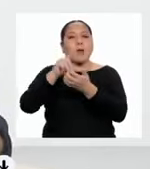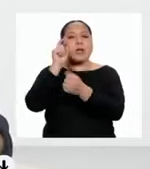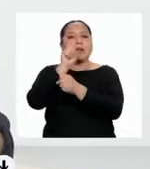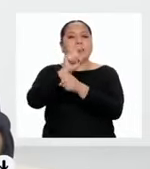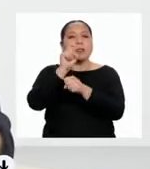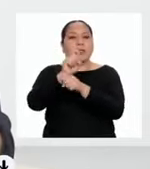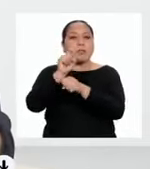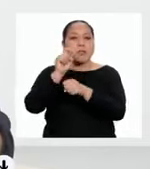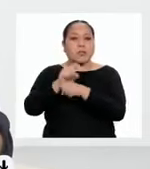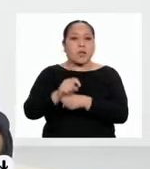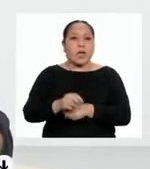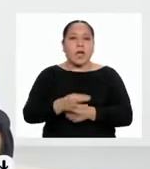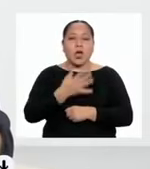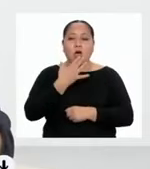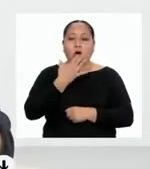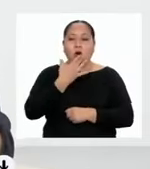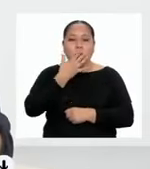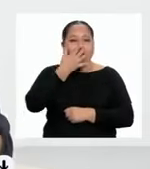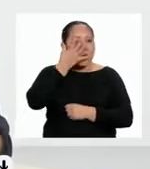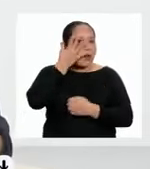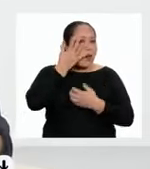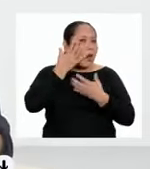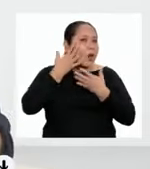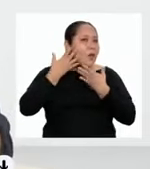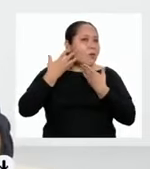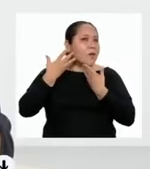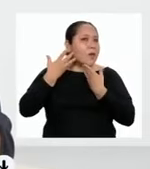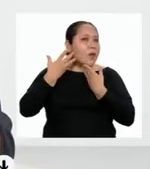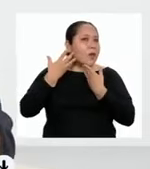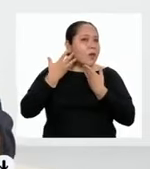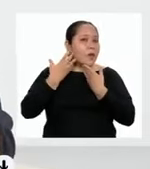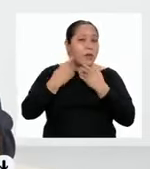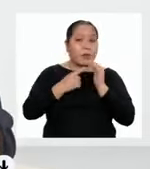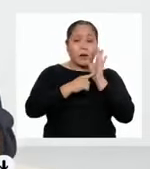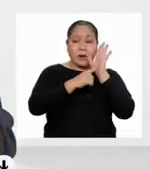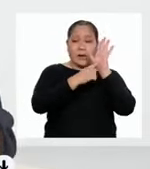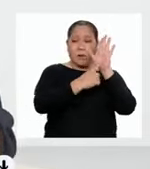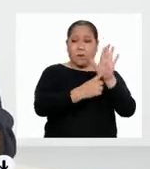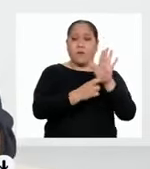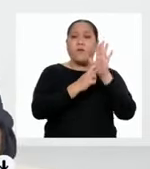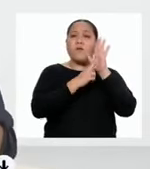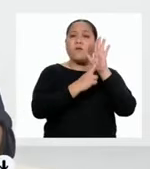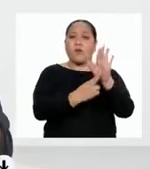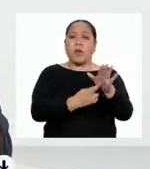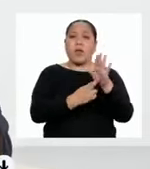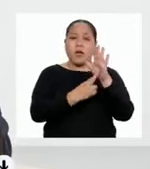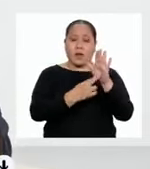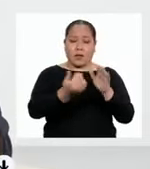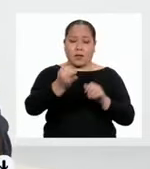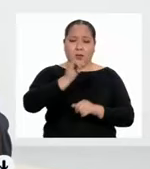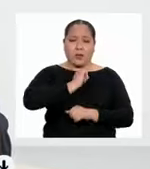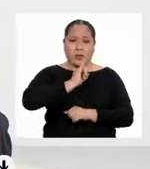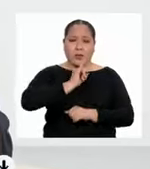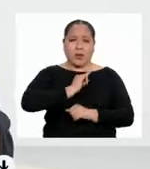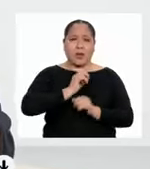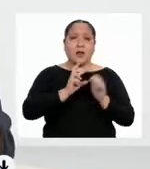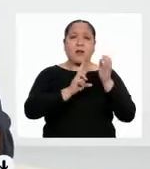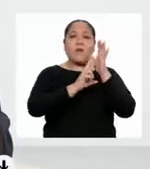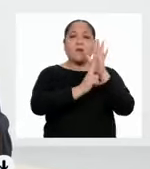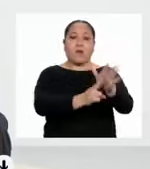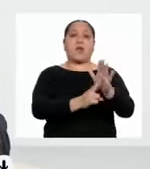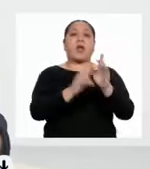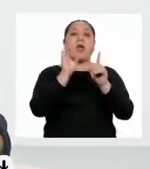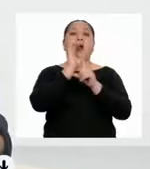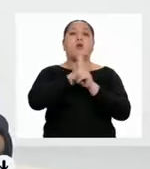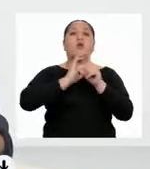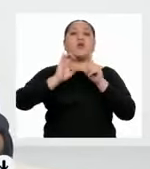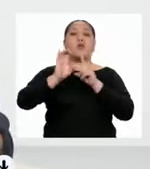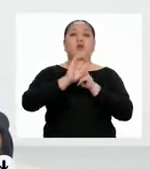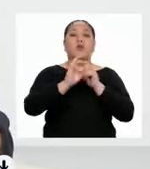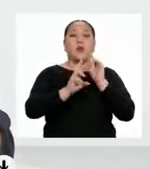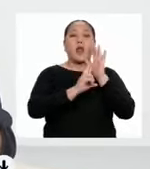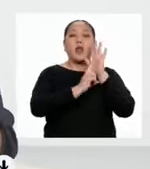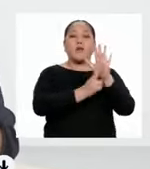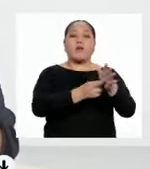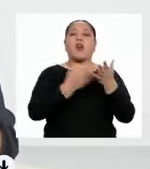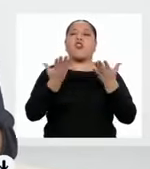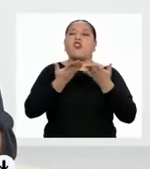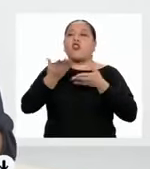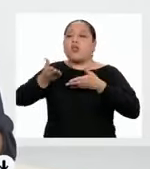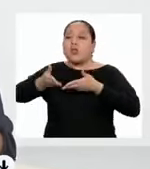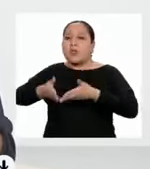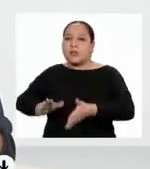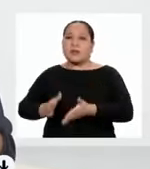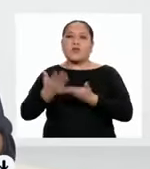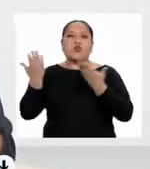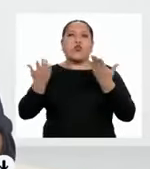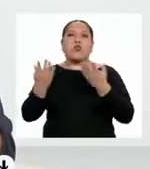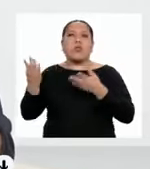El color de nuestra piel refleja nuestra identidad, nuestra cultura, nuestra procedencia.